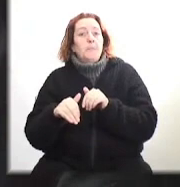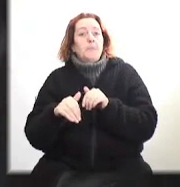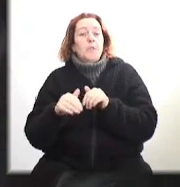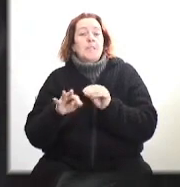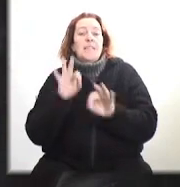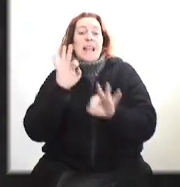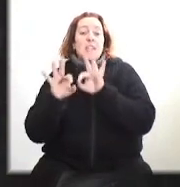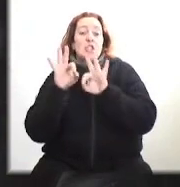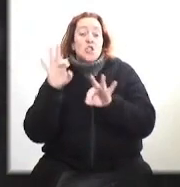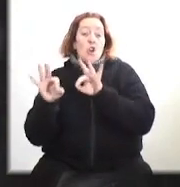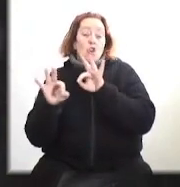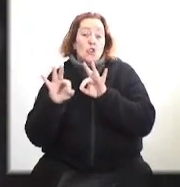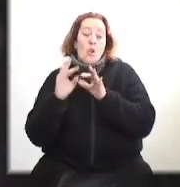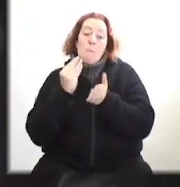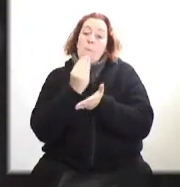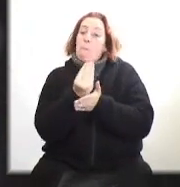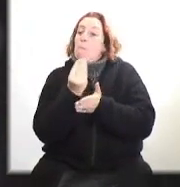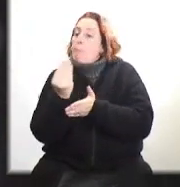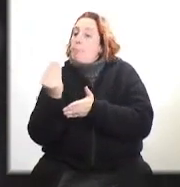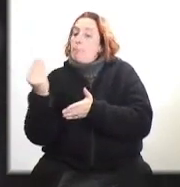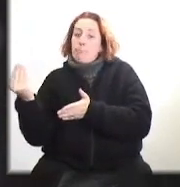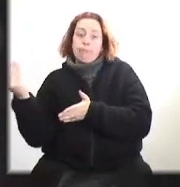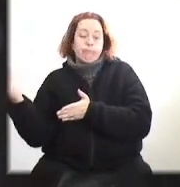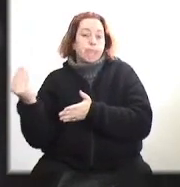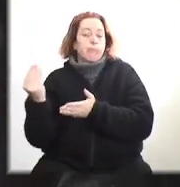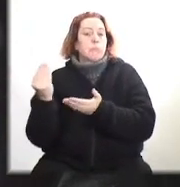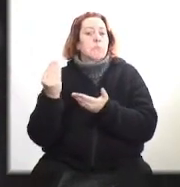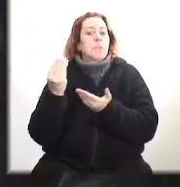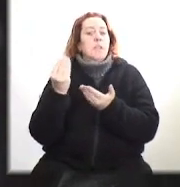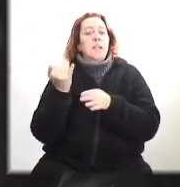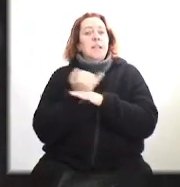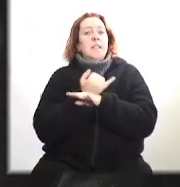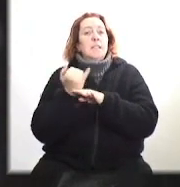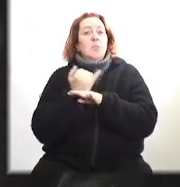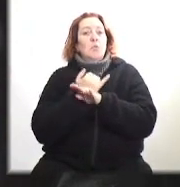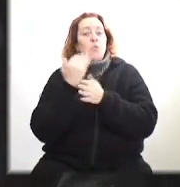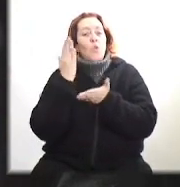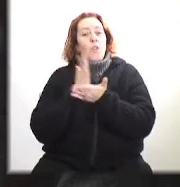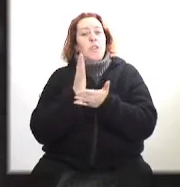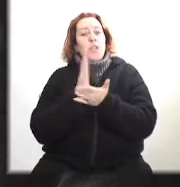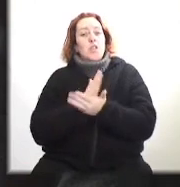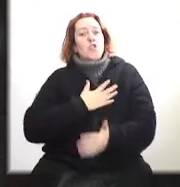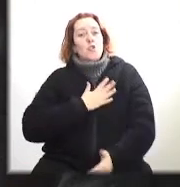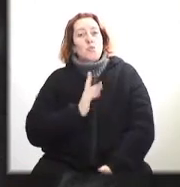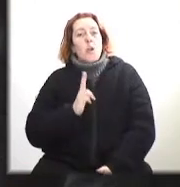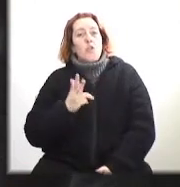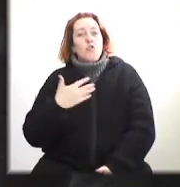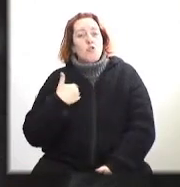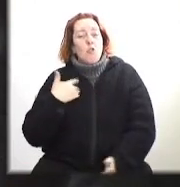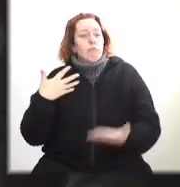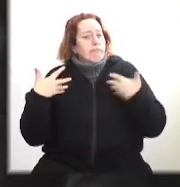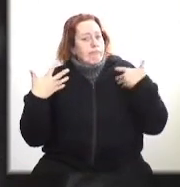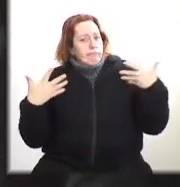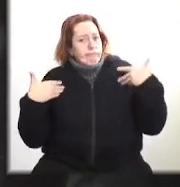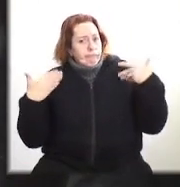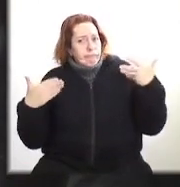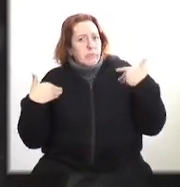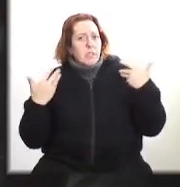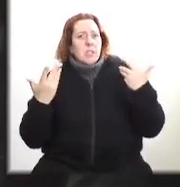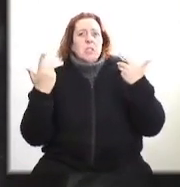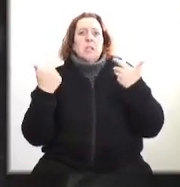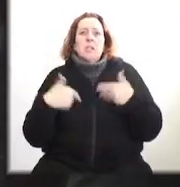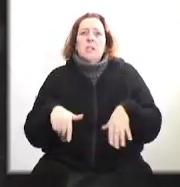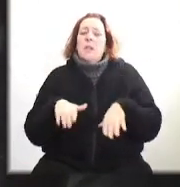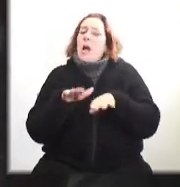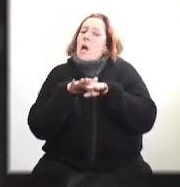de selección de los postulantes a integrantes del Instituto de Derechos Humanos, yo me congratulo que haya reinado